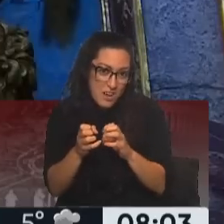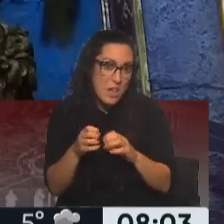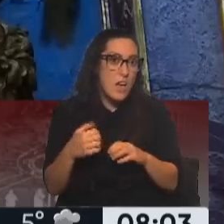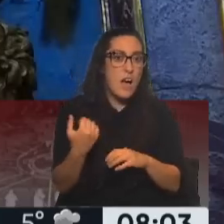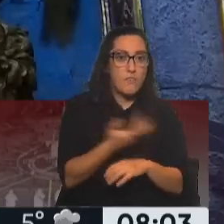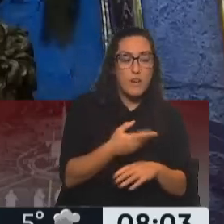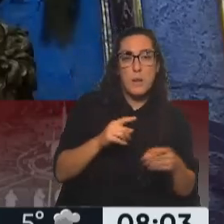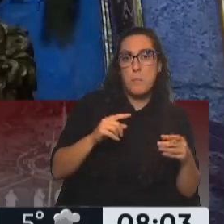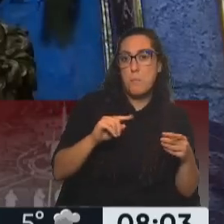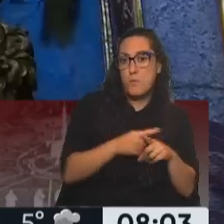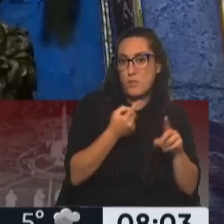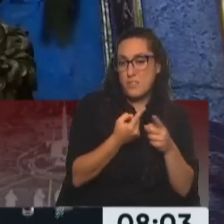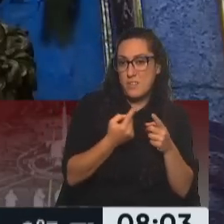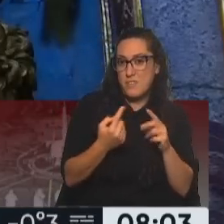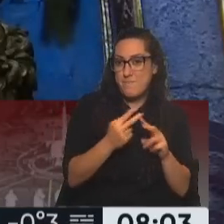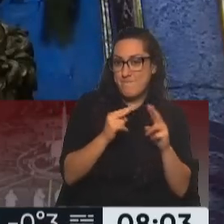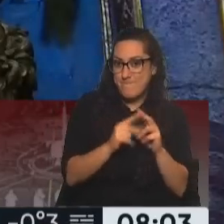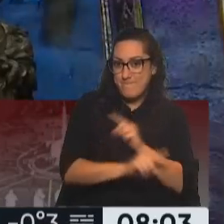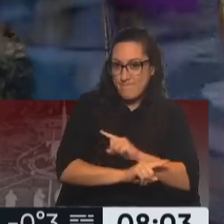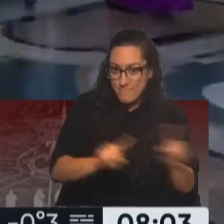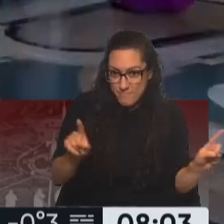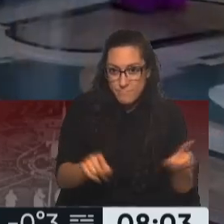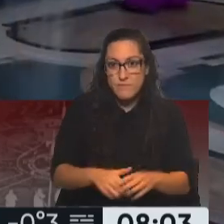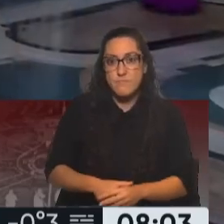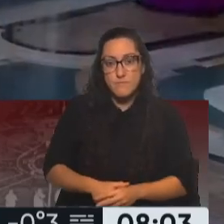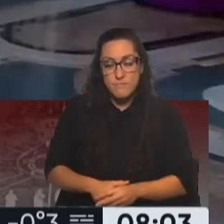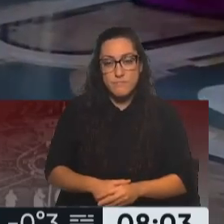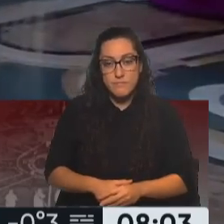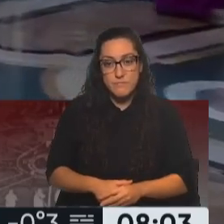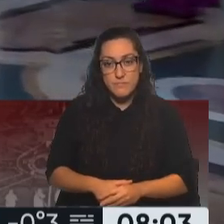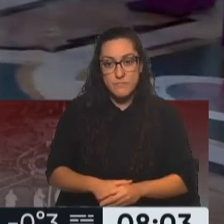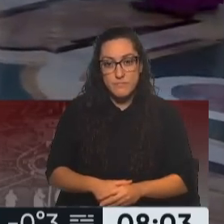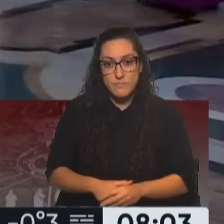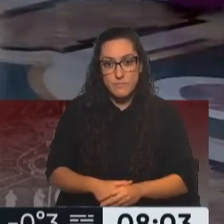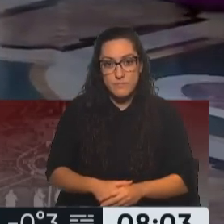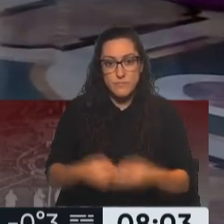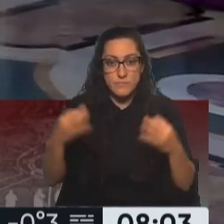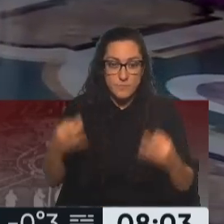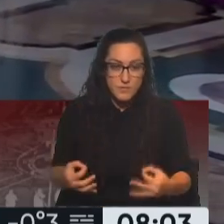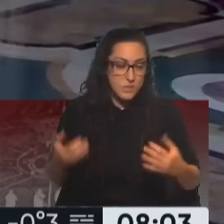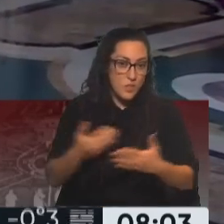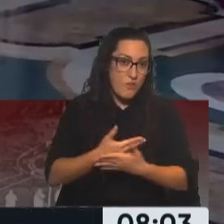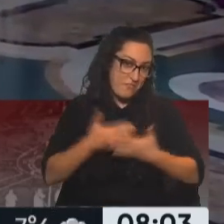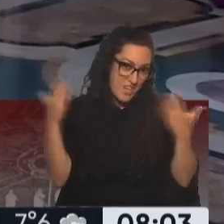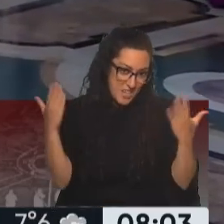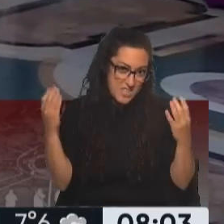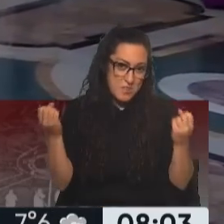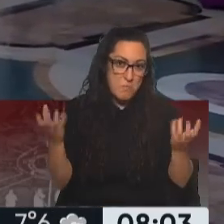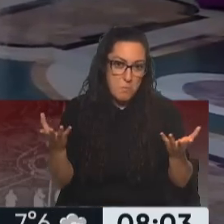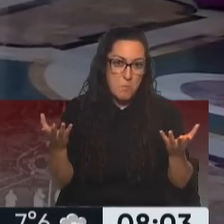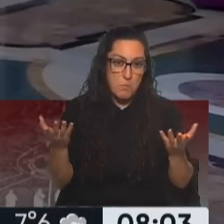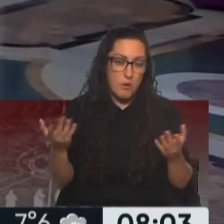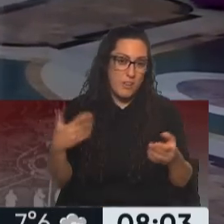verdaderamente metafísico. Claro, Borges estaría recontra, digamos, feliz porque dijo, se actúa la